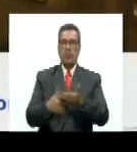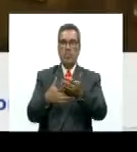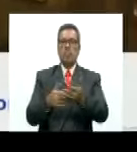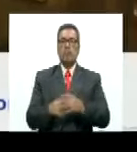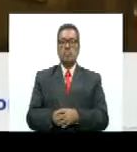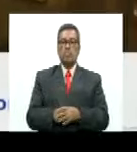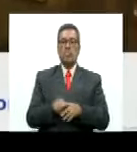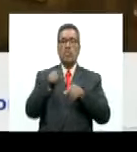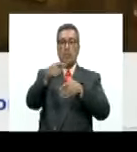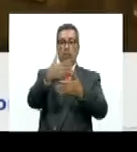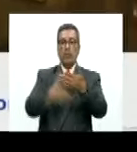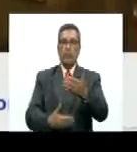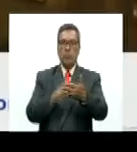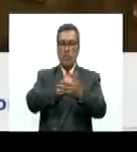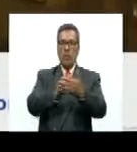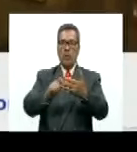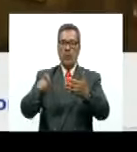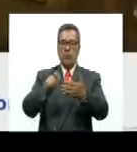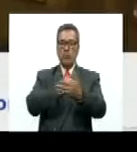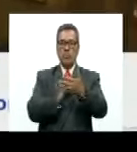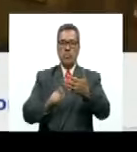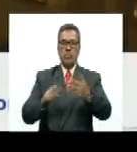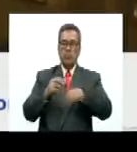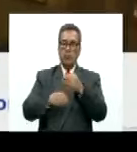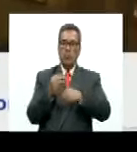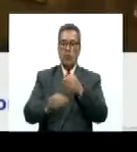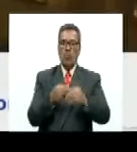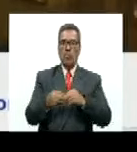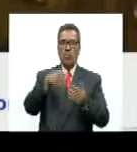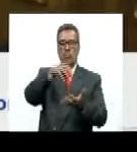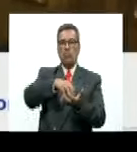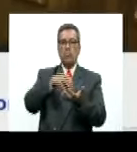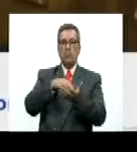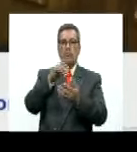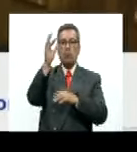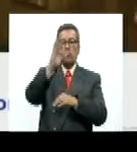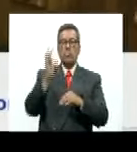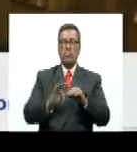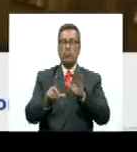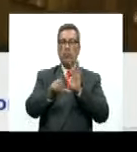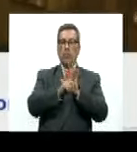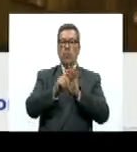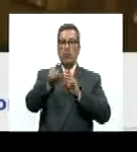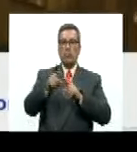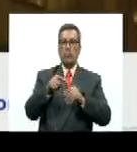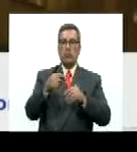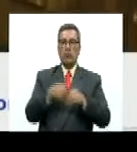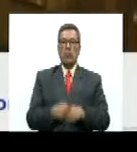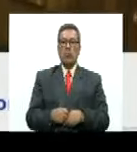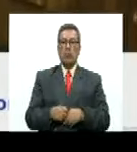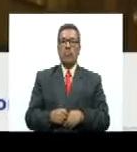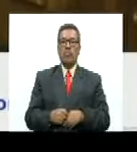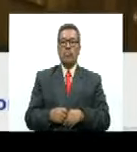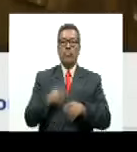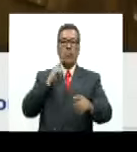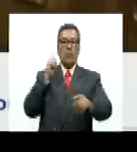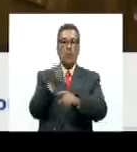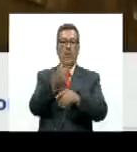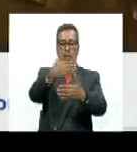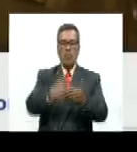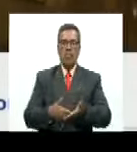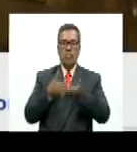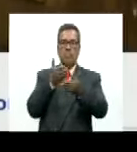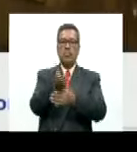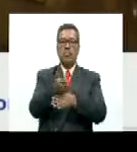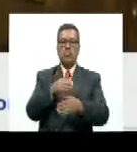ser esta acta un registro sucinto de lo acontecido en el hemiciclo de sesiones del Palacio Federal Legislativo, se ordena anexar a la